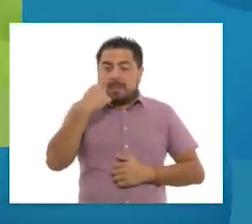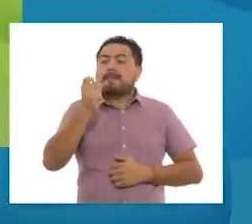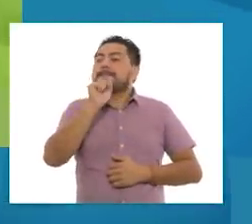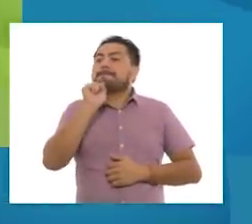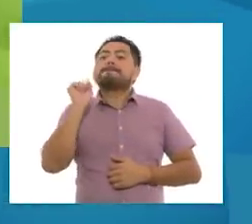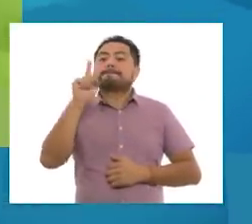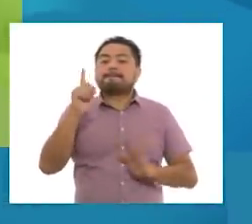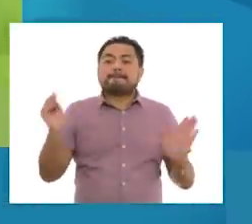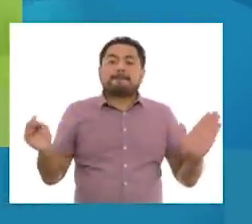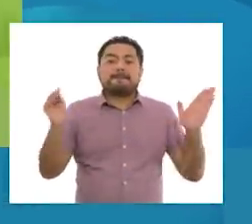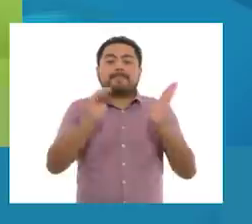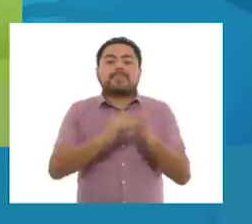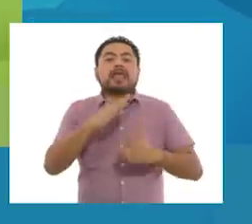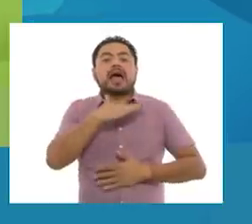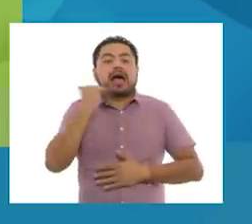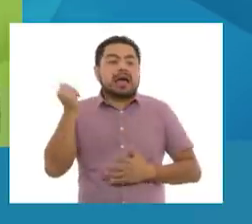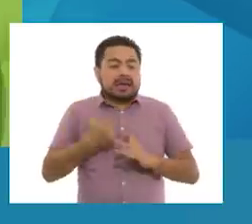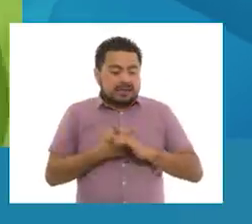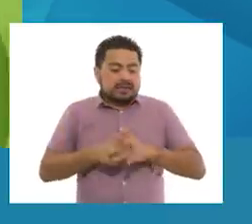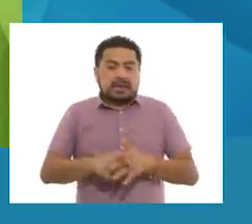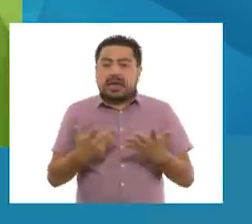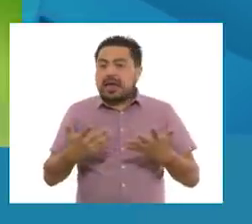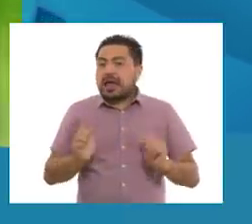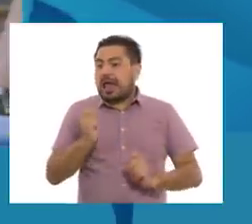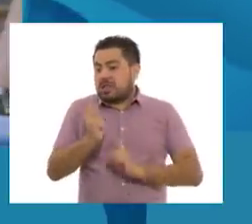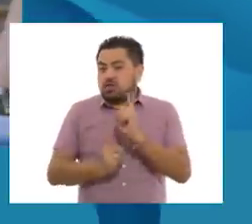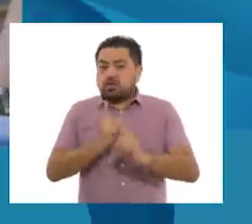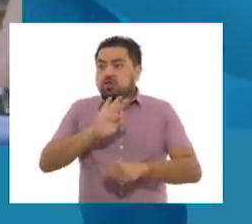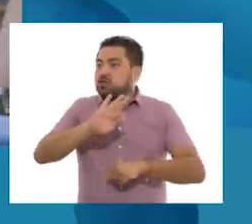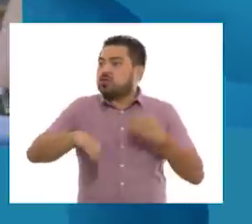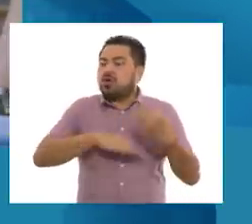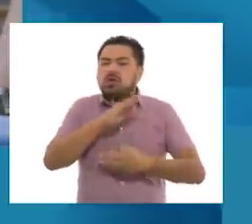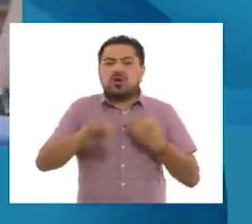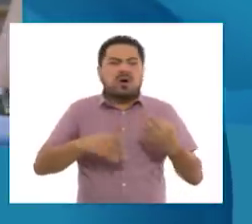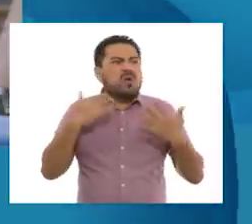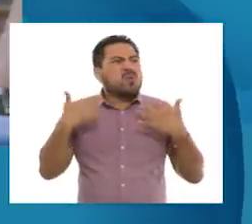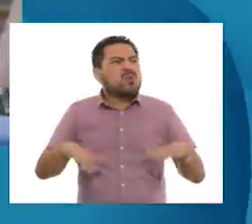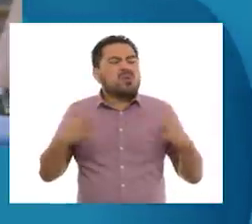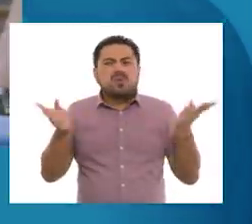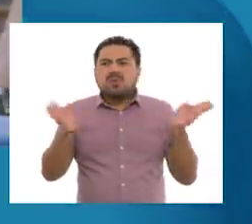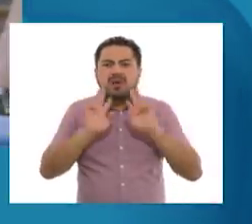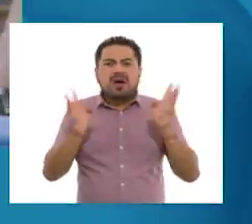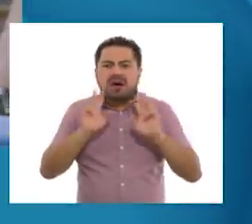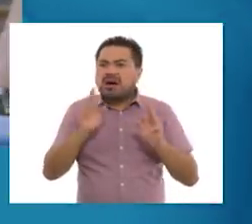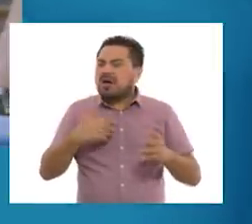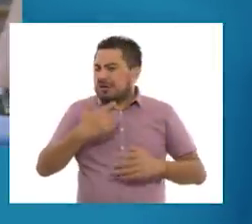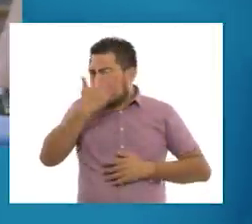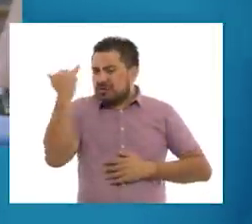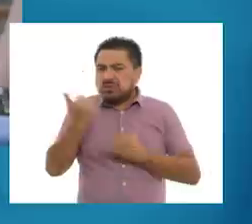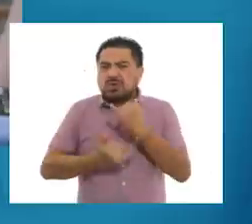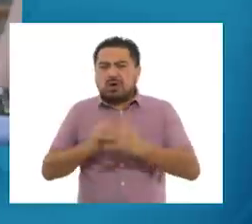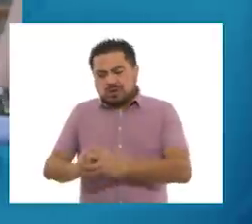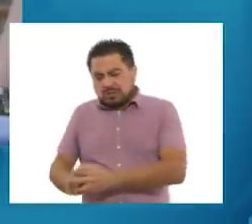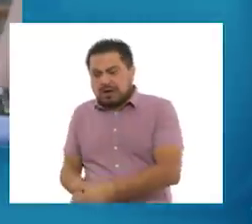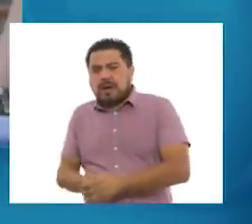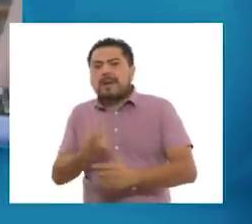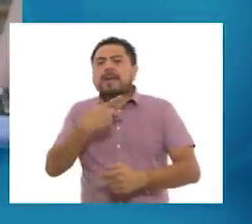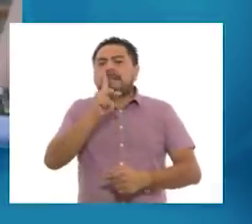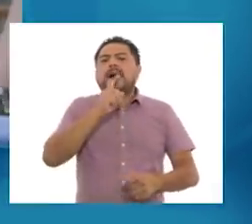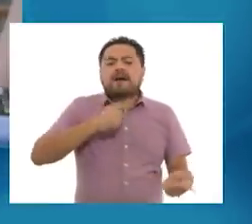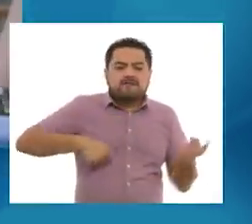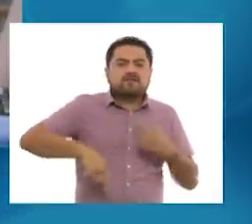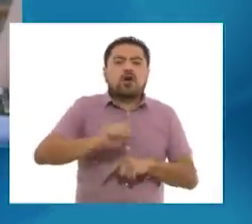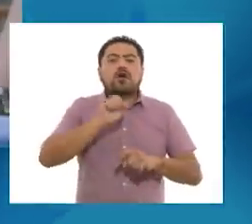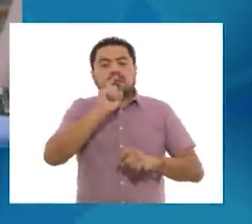también puso que en Alemania ya empezaron a hacer deporte. ¡Guau, de perro! Yo no sé jugar golf, pero el fútbol también se hace al aire